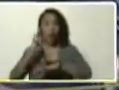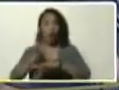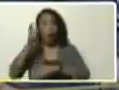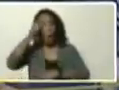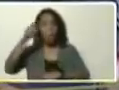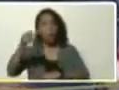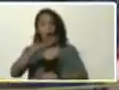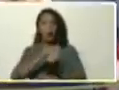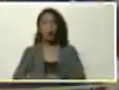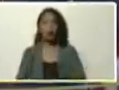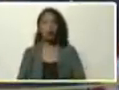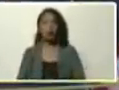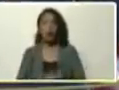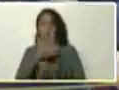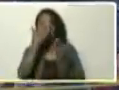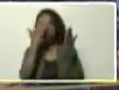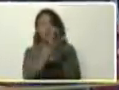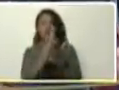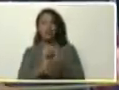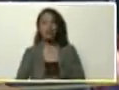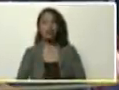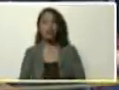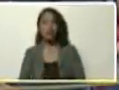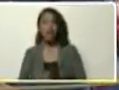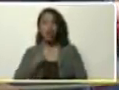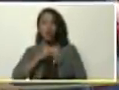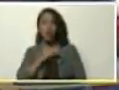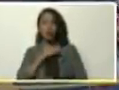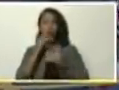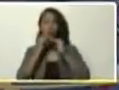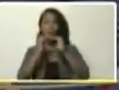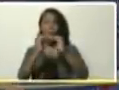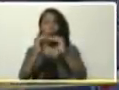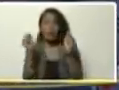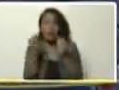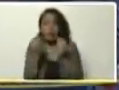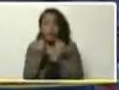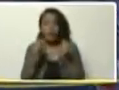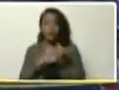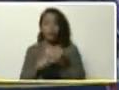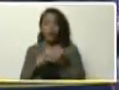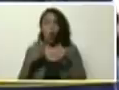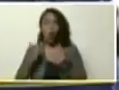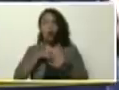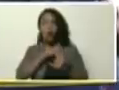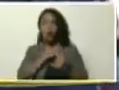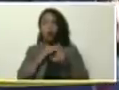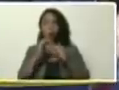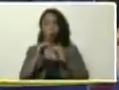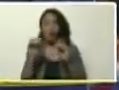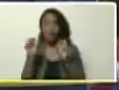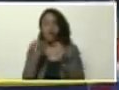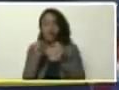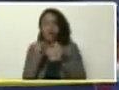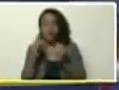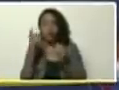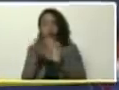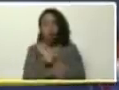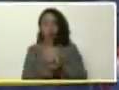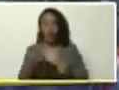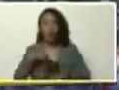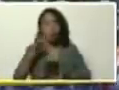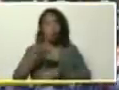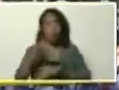pueblo enfrentar nuestros llanos en invierno o nuestros Andes en el frío. Nos ha